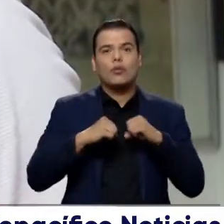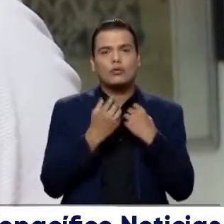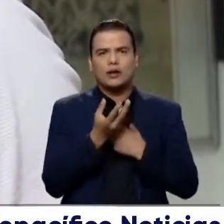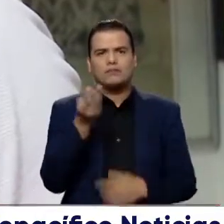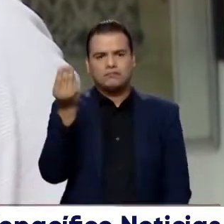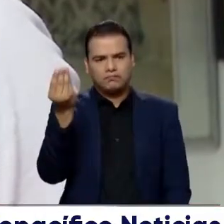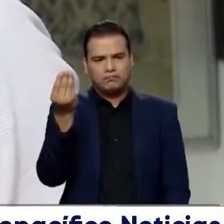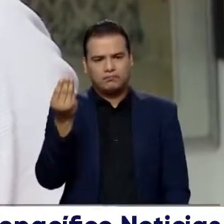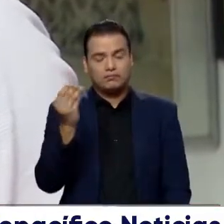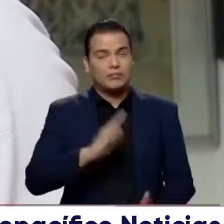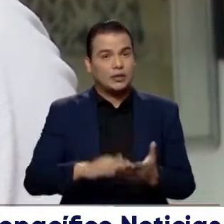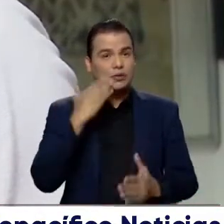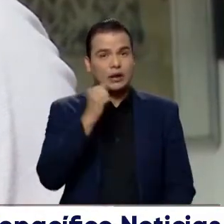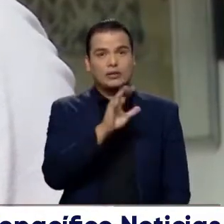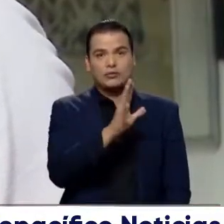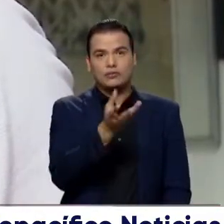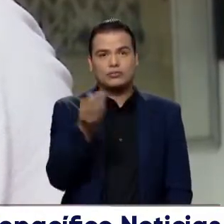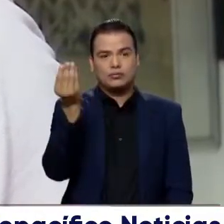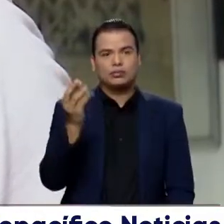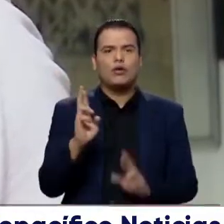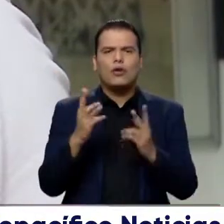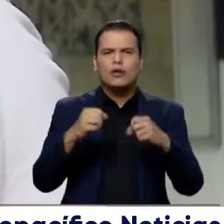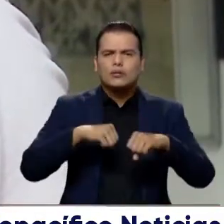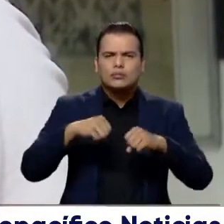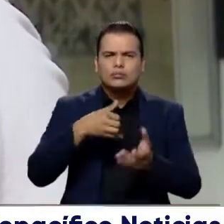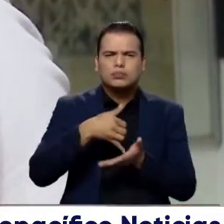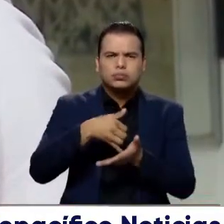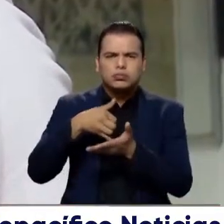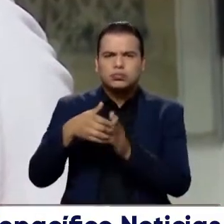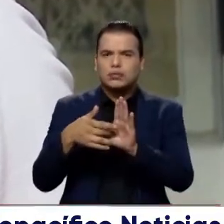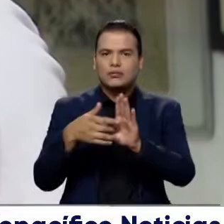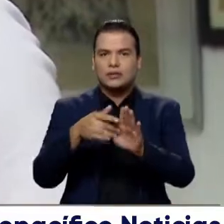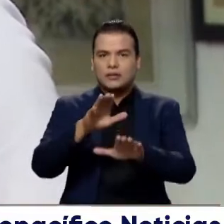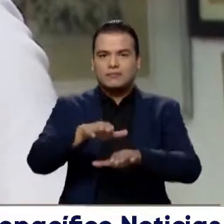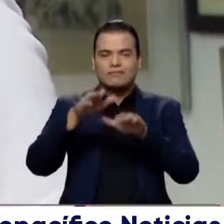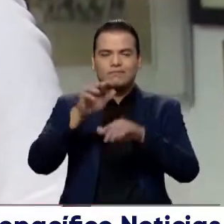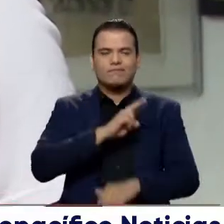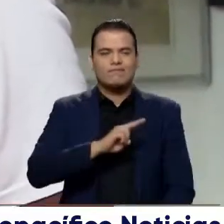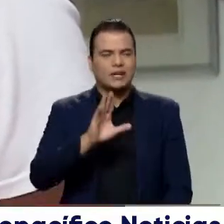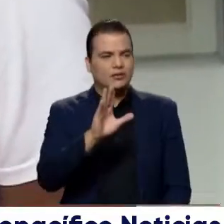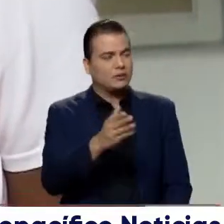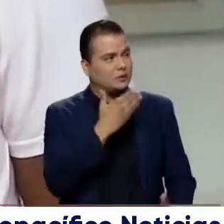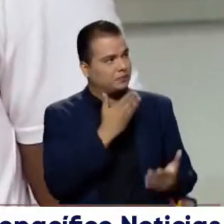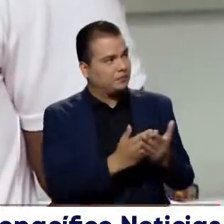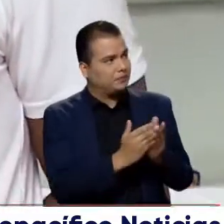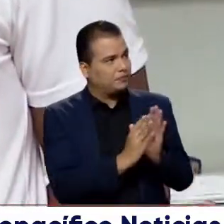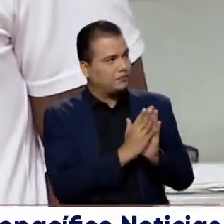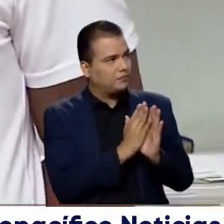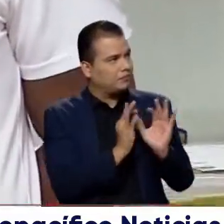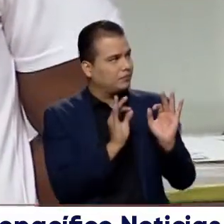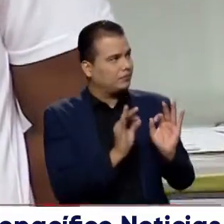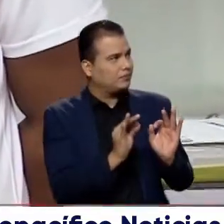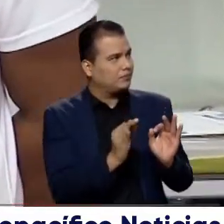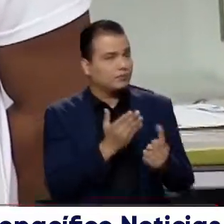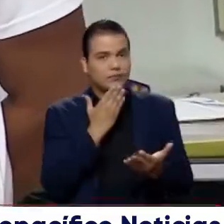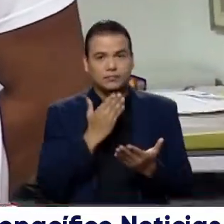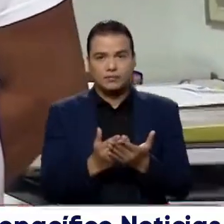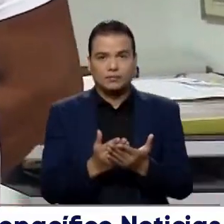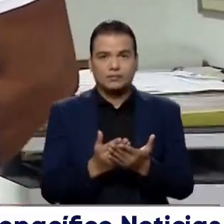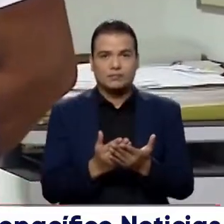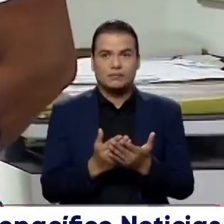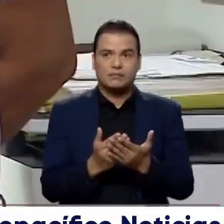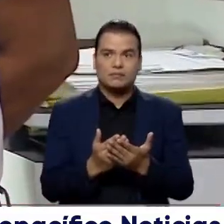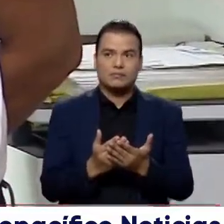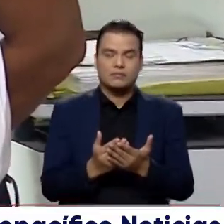también y espero y esperemos pues que podamos dar más títulos al departamento del valle del cauca así es presidente muchas gracias para el espacio a ustedes muy amables por difundir el